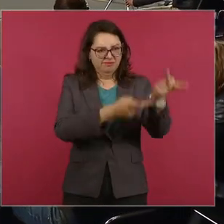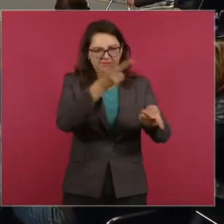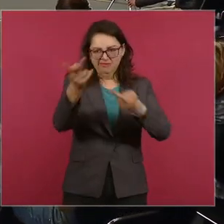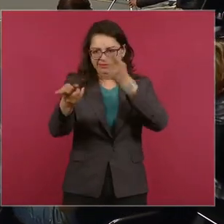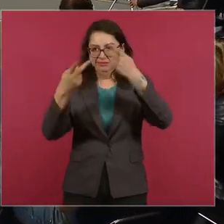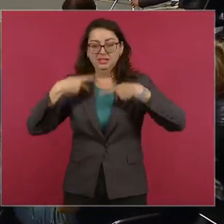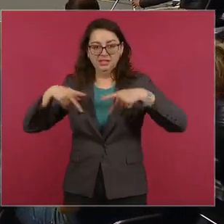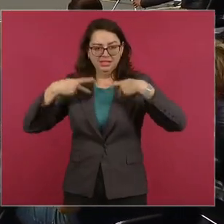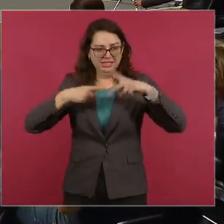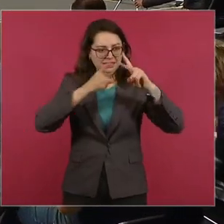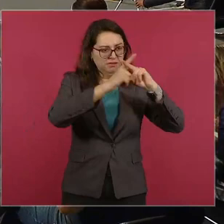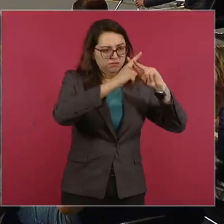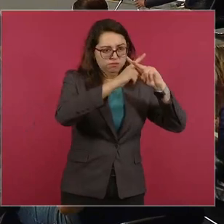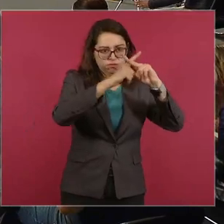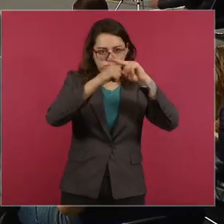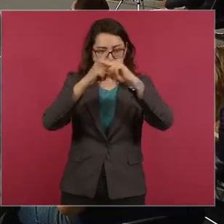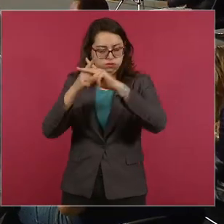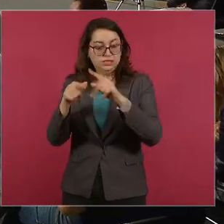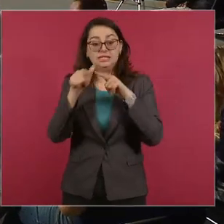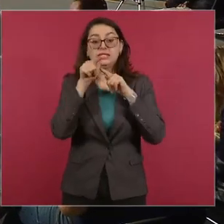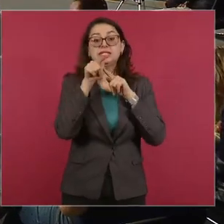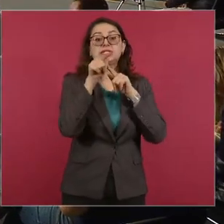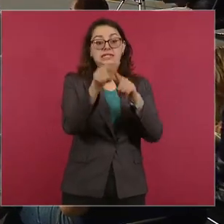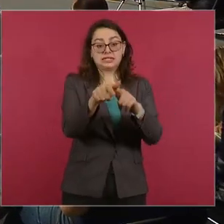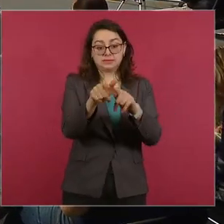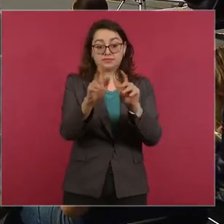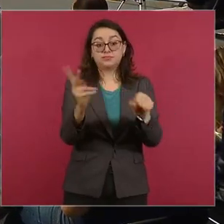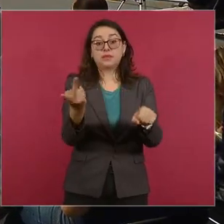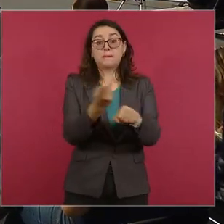de que se haga la encuesta